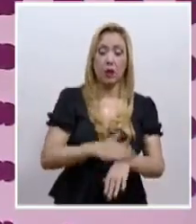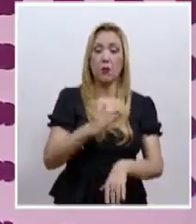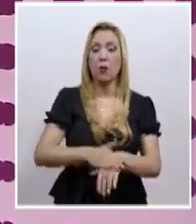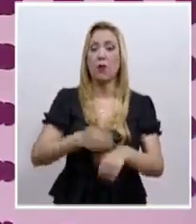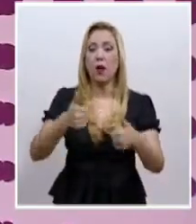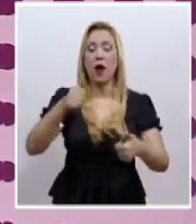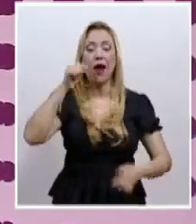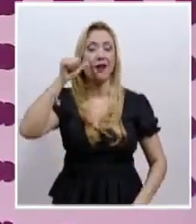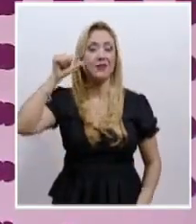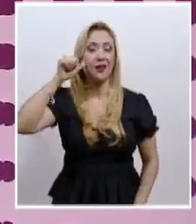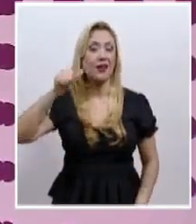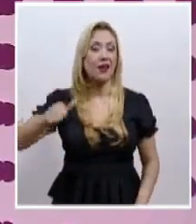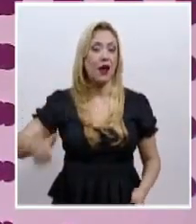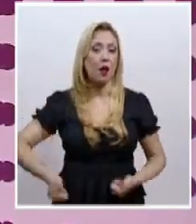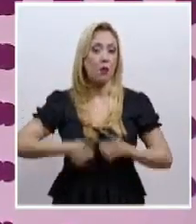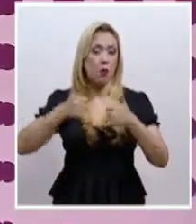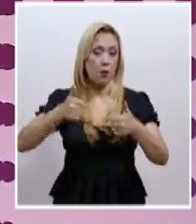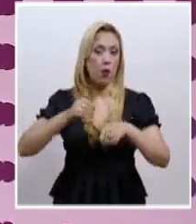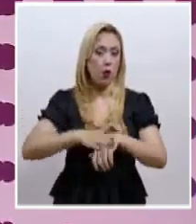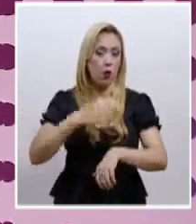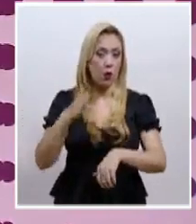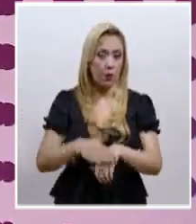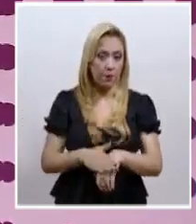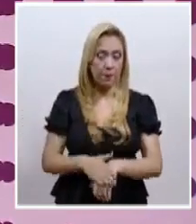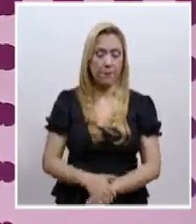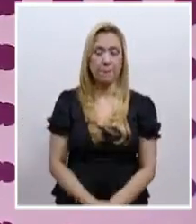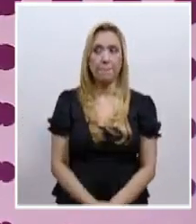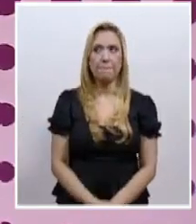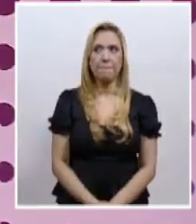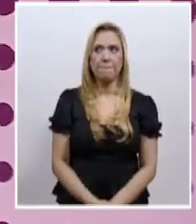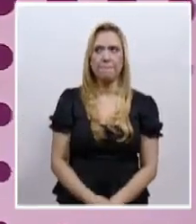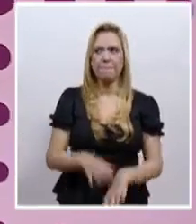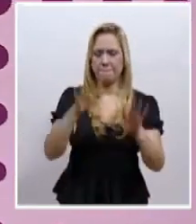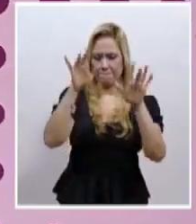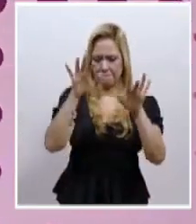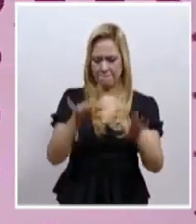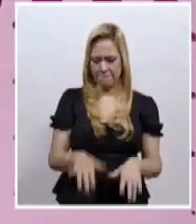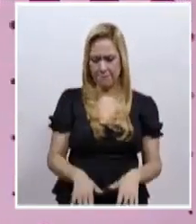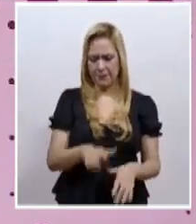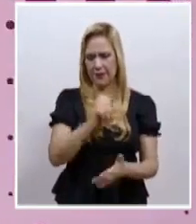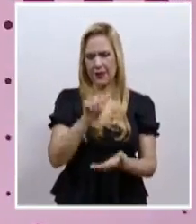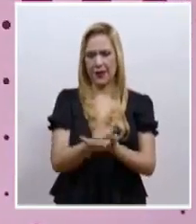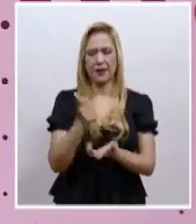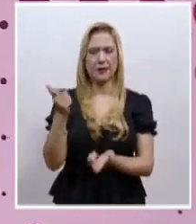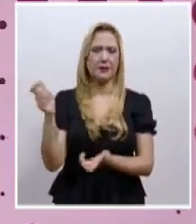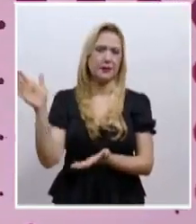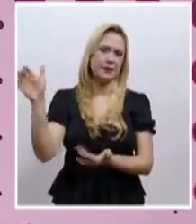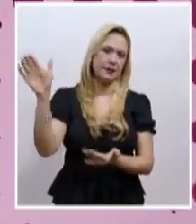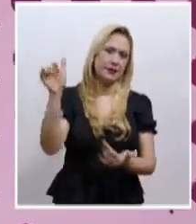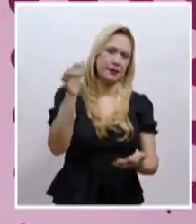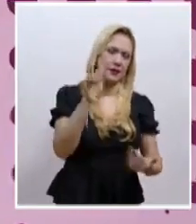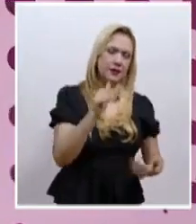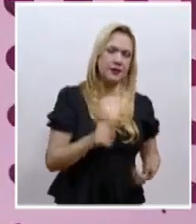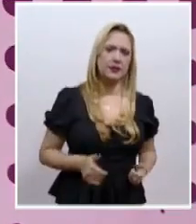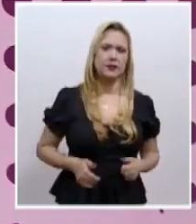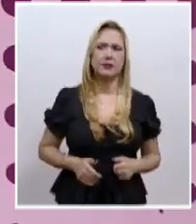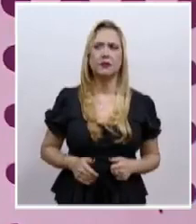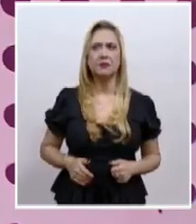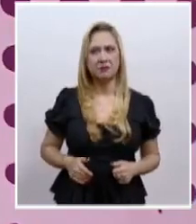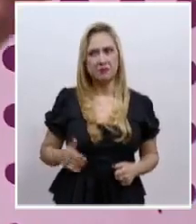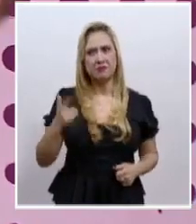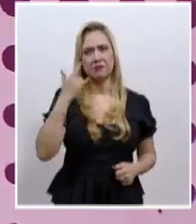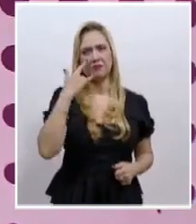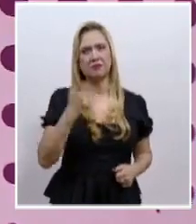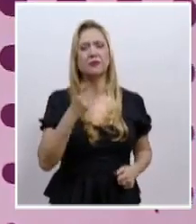aprobarse, ayer se aprobó, entiendo, la minuta ya de la ley de ingresos. Tenemos esta cosa curiosa que